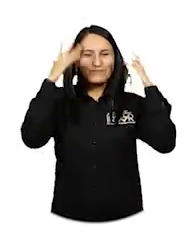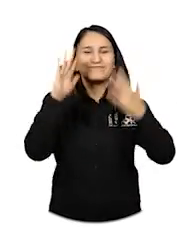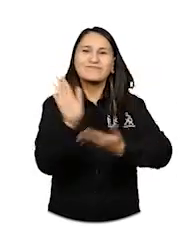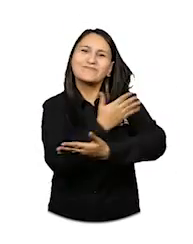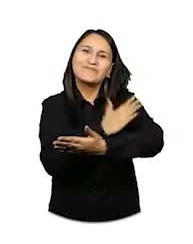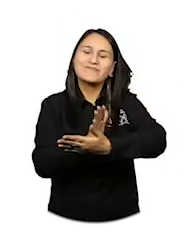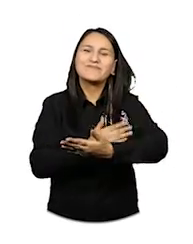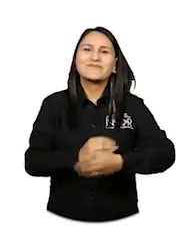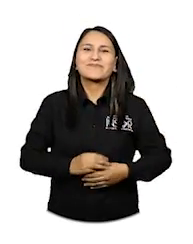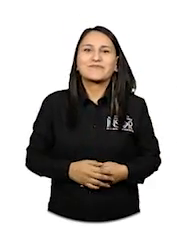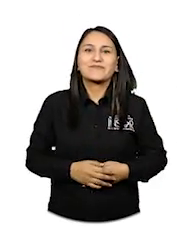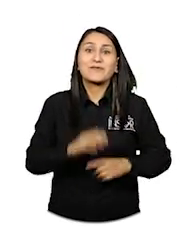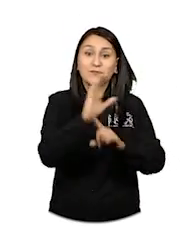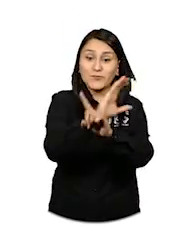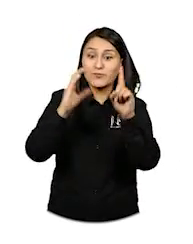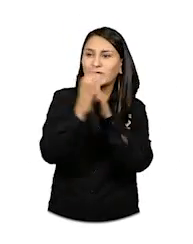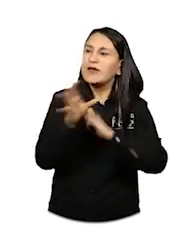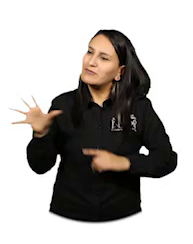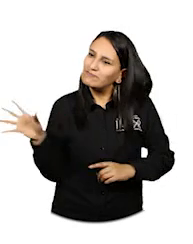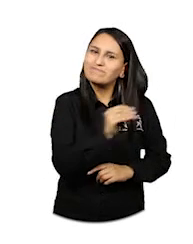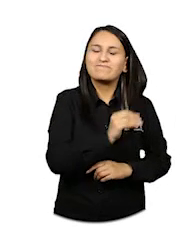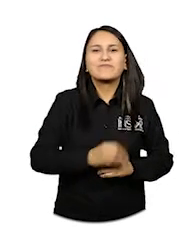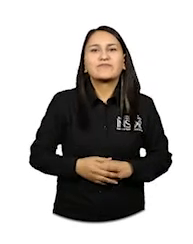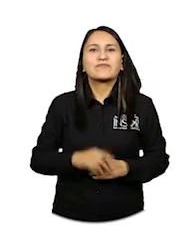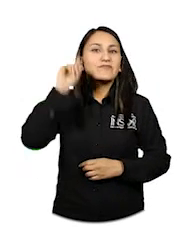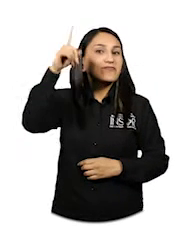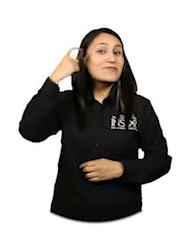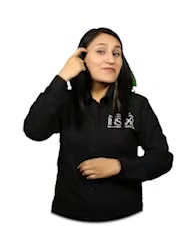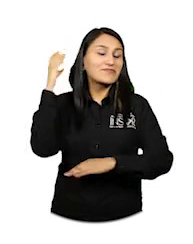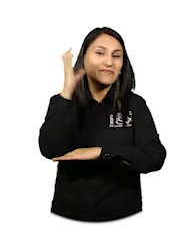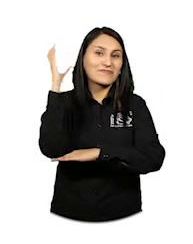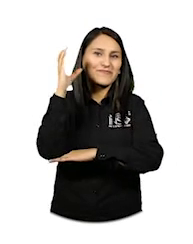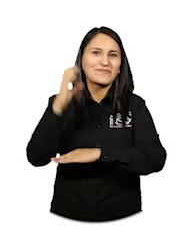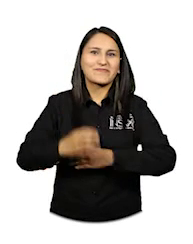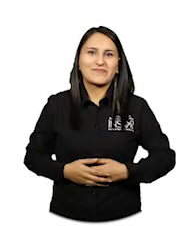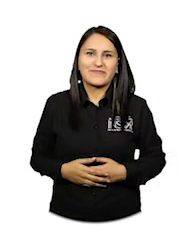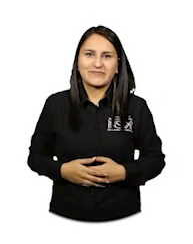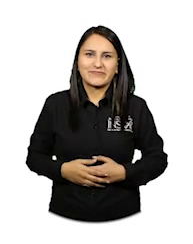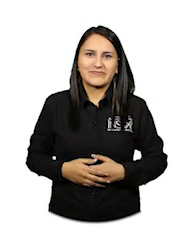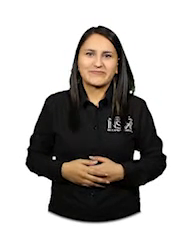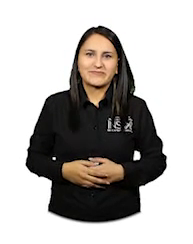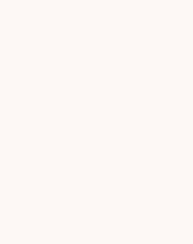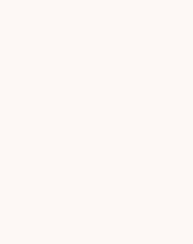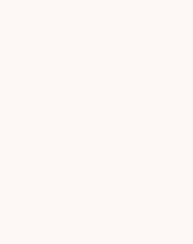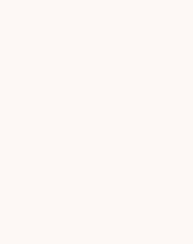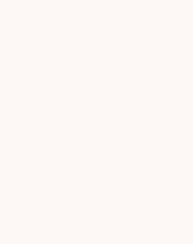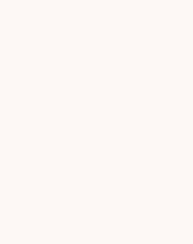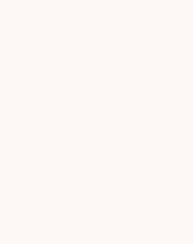celebra la música. La cultura es de todos. Gobierno de Colombia.